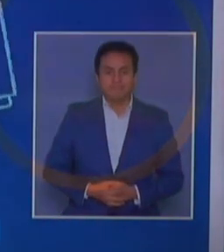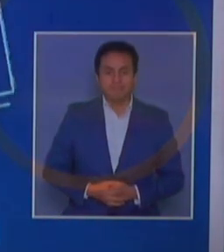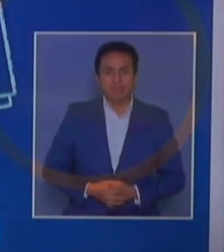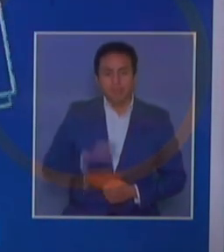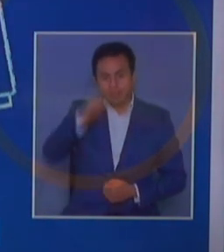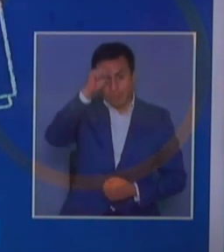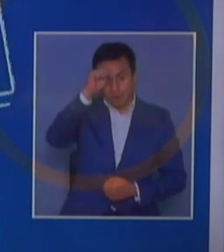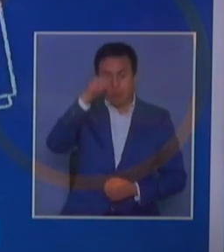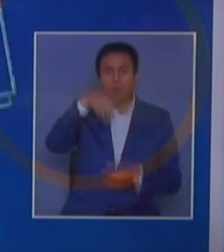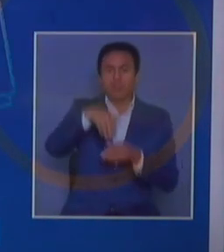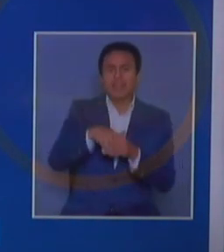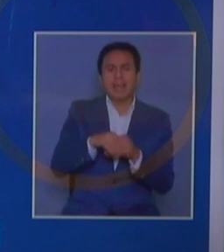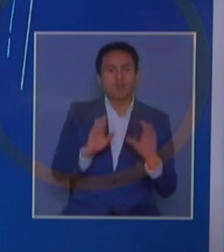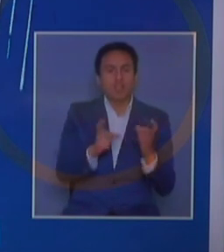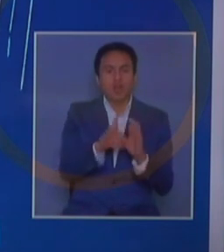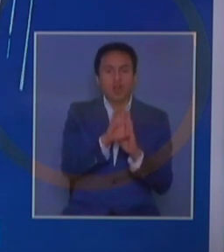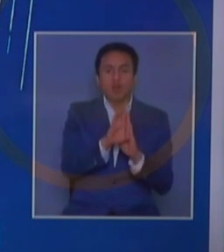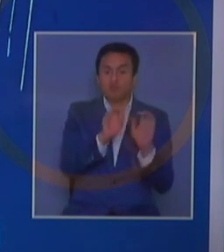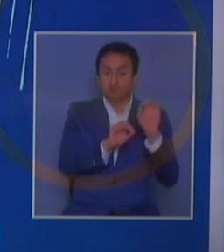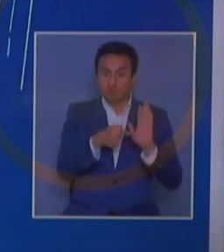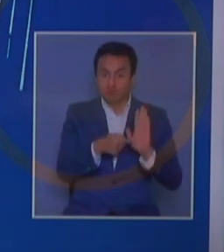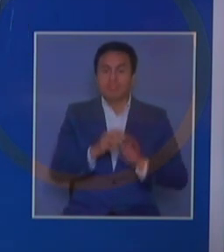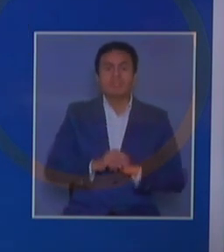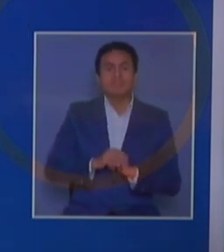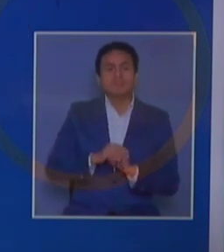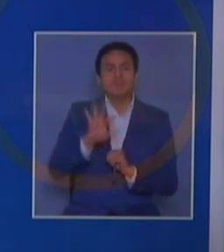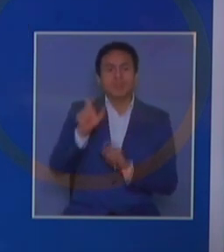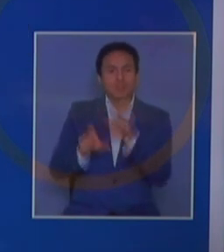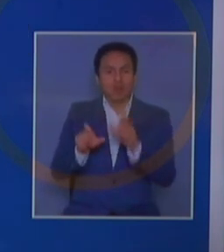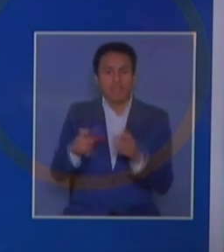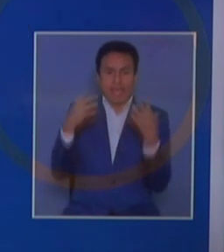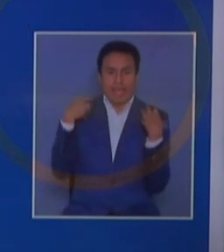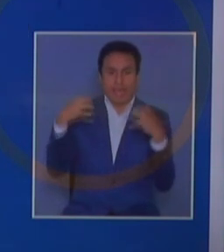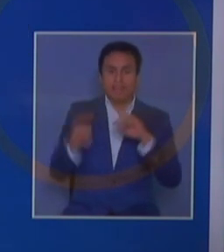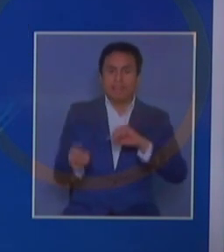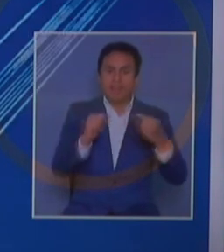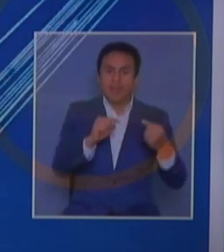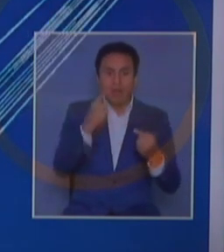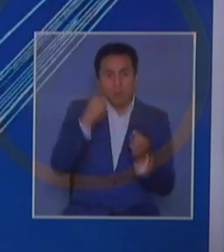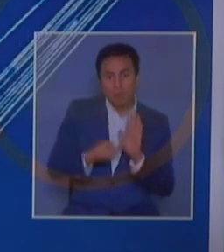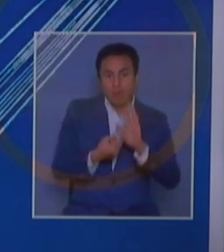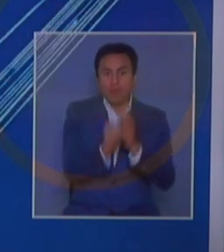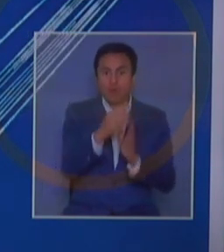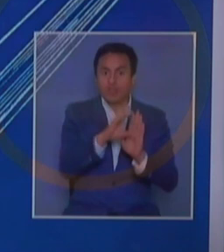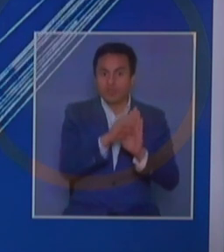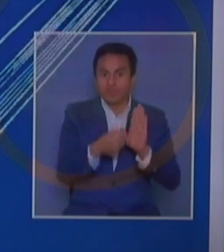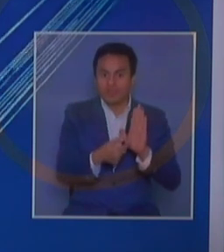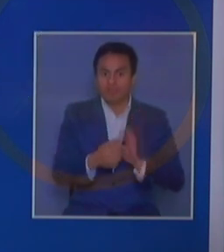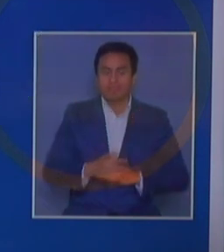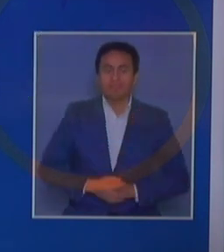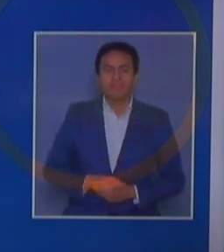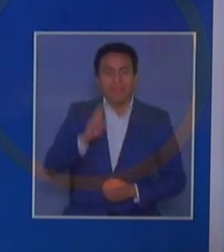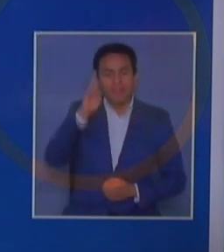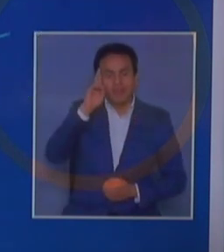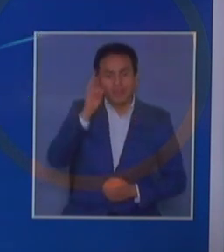a la medida del gobierno que tenemos en chile que es un gobierno progresista sino a la medida de la derecha eso sí lo único importante